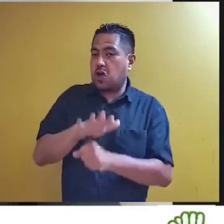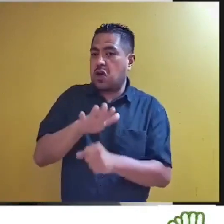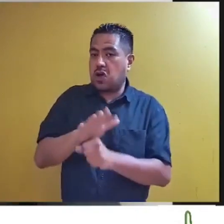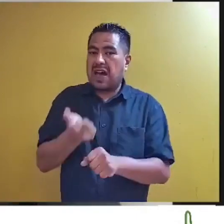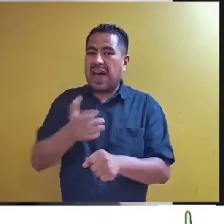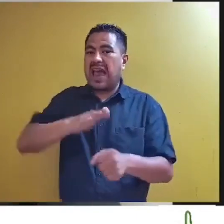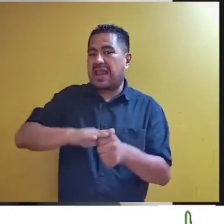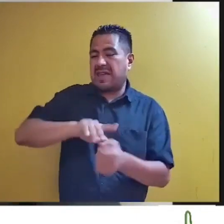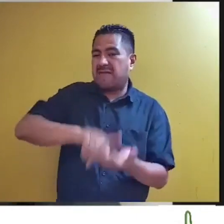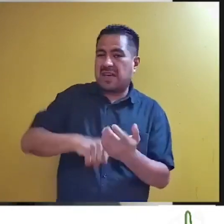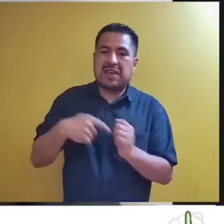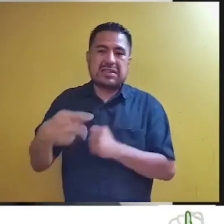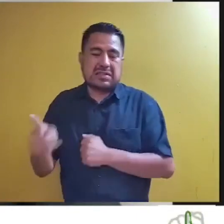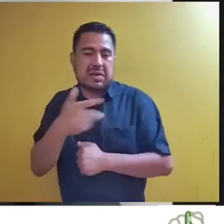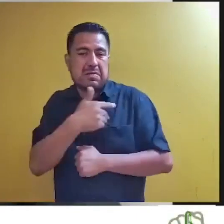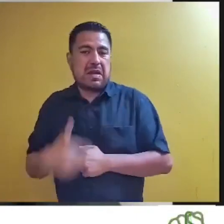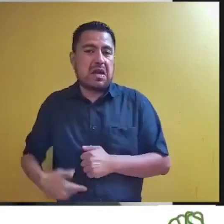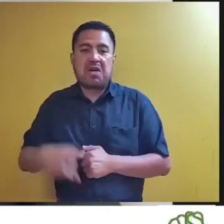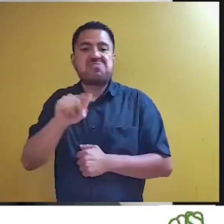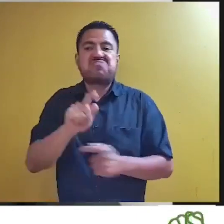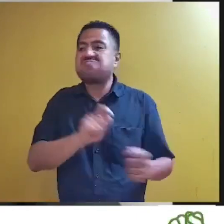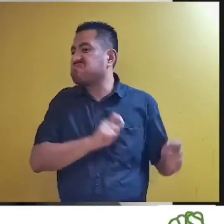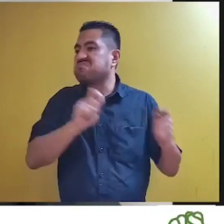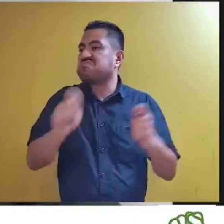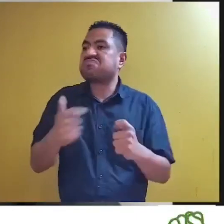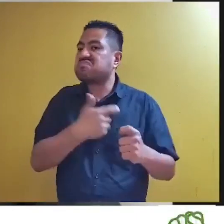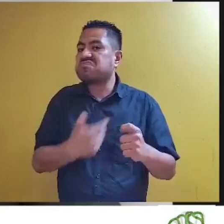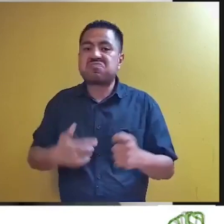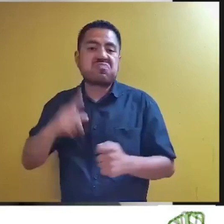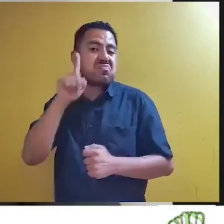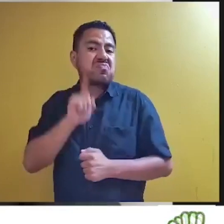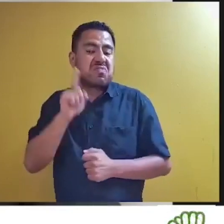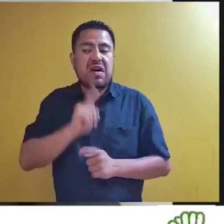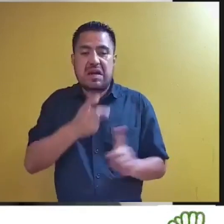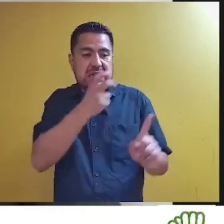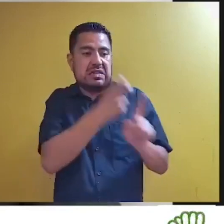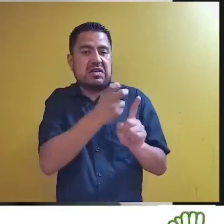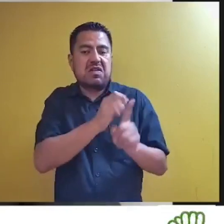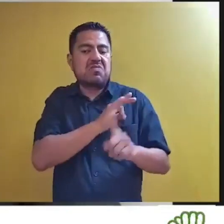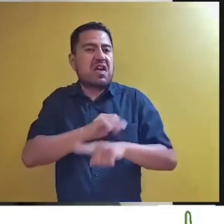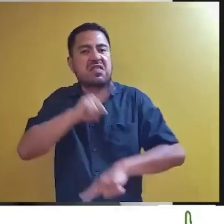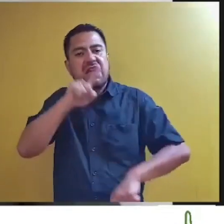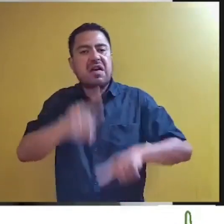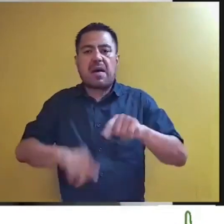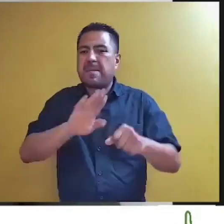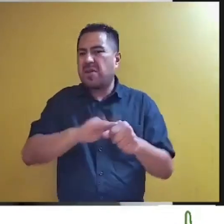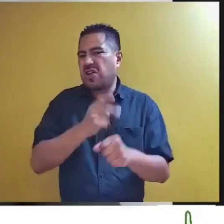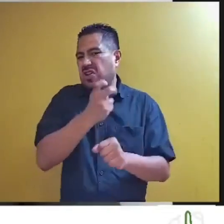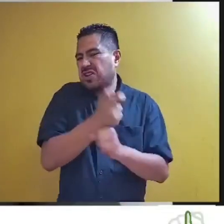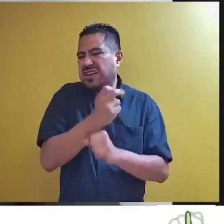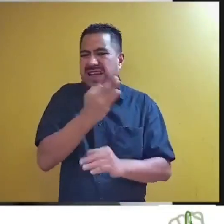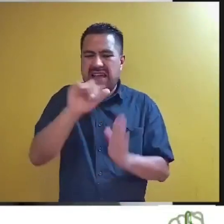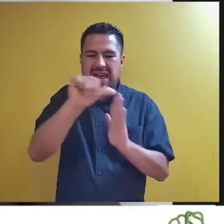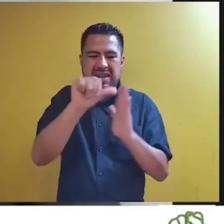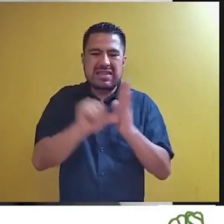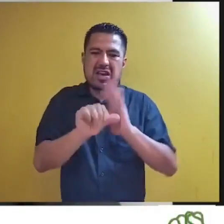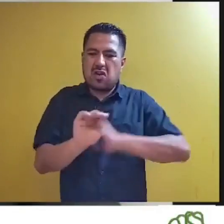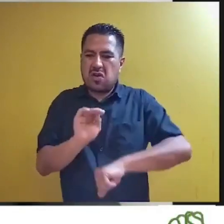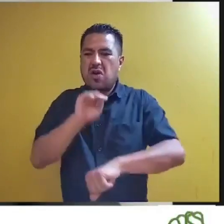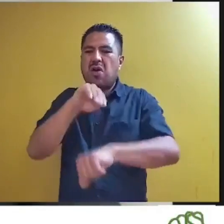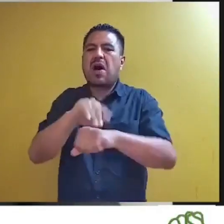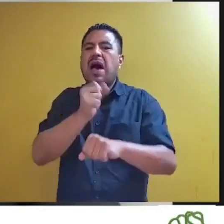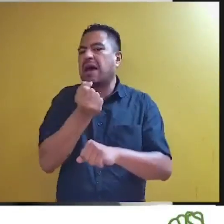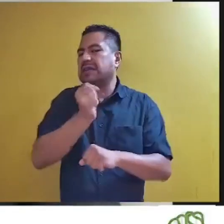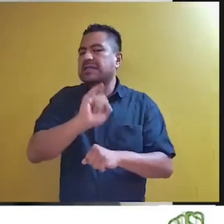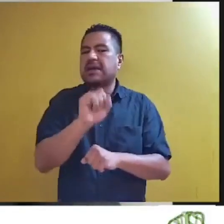designado presidente y no fue designada presidenta, este se declara infundado, ello porque los artículos aplicables, así